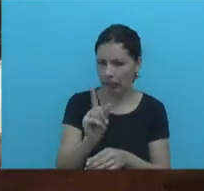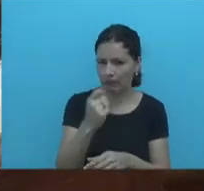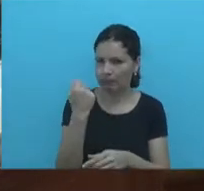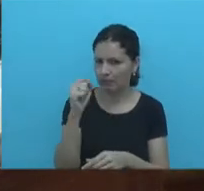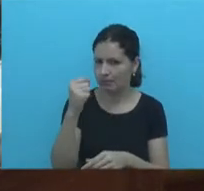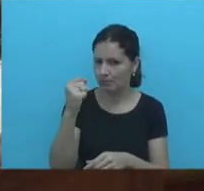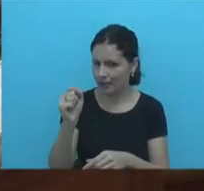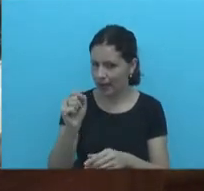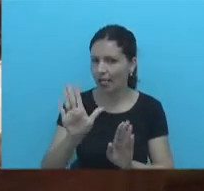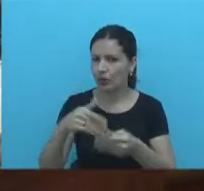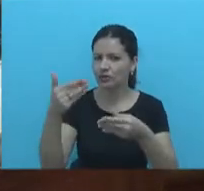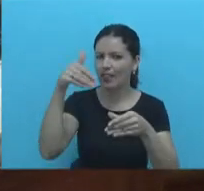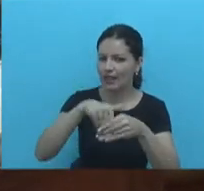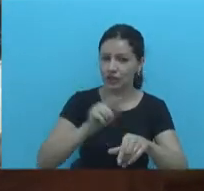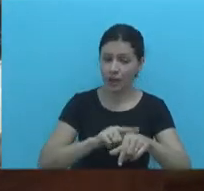no les queda otra.